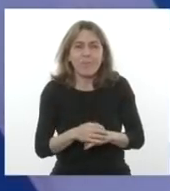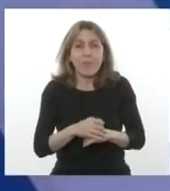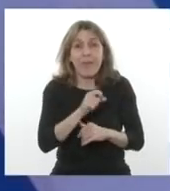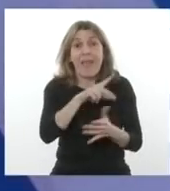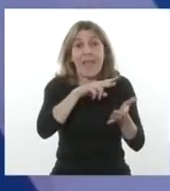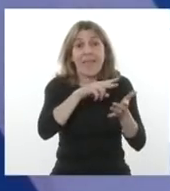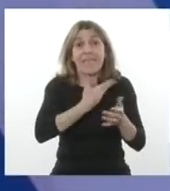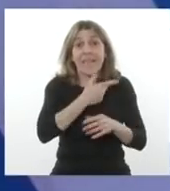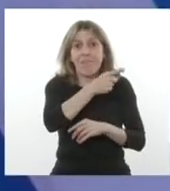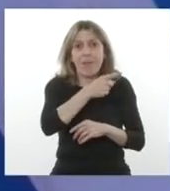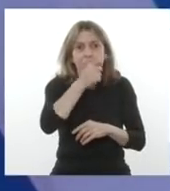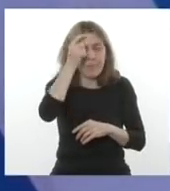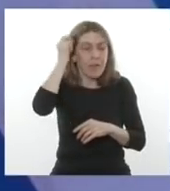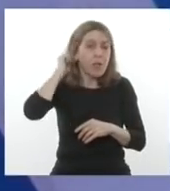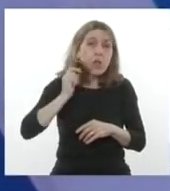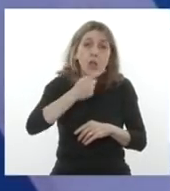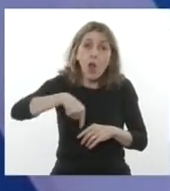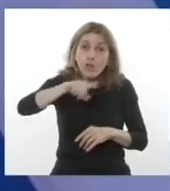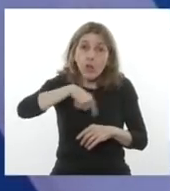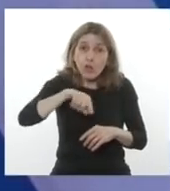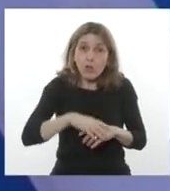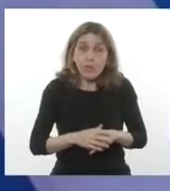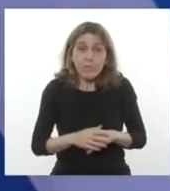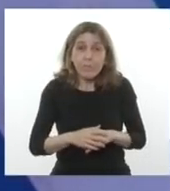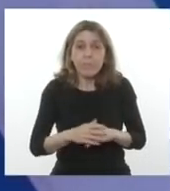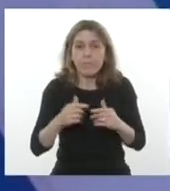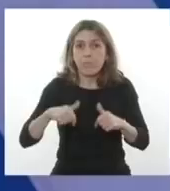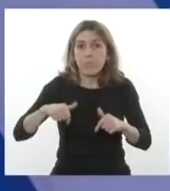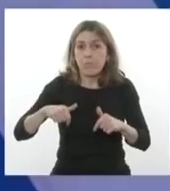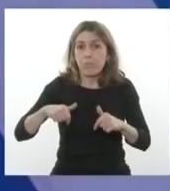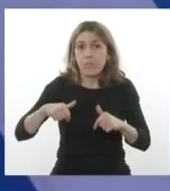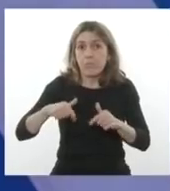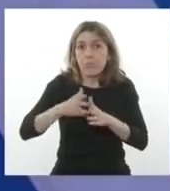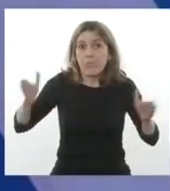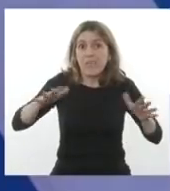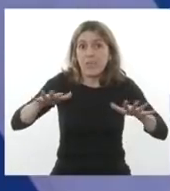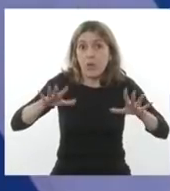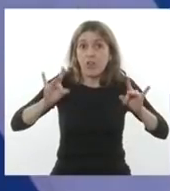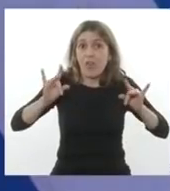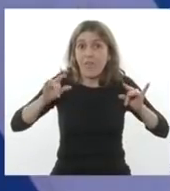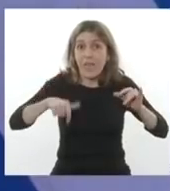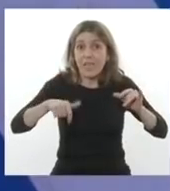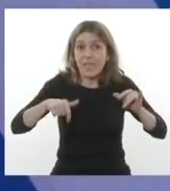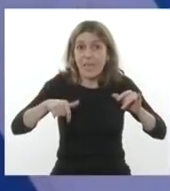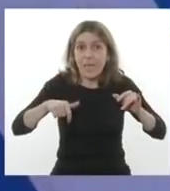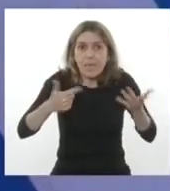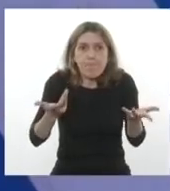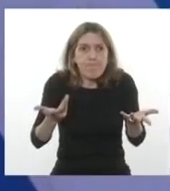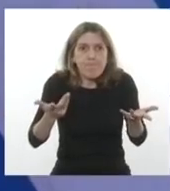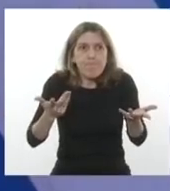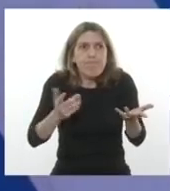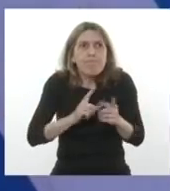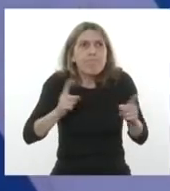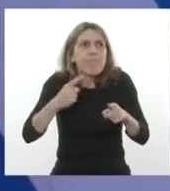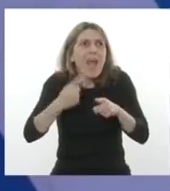de Santa Fe. Y nosotros, en este tiempo que nos toca, tan difícil, donde no podemos hacer un acto